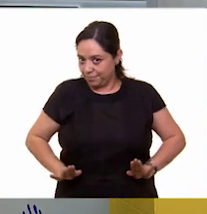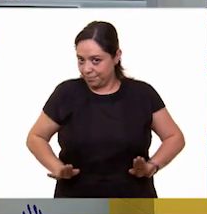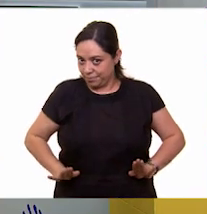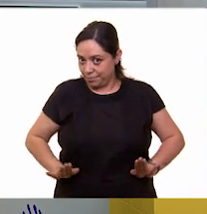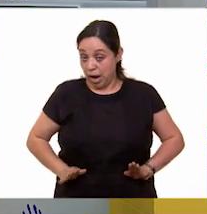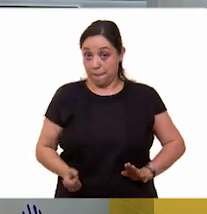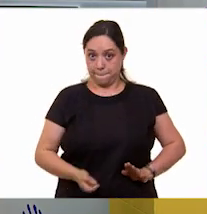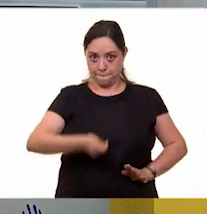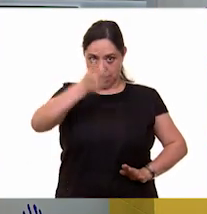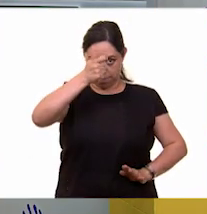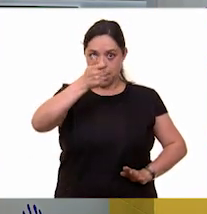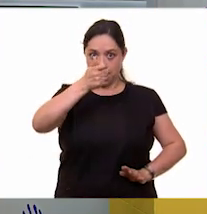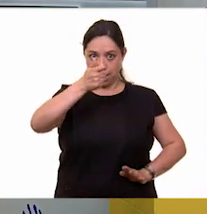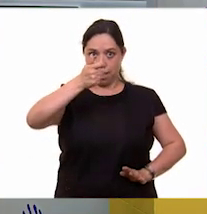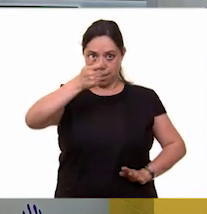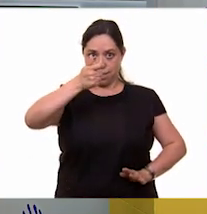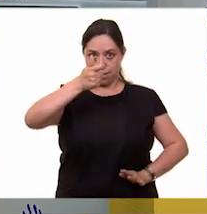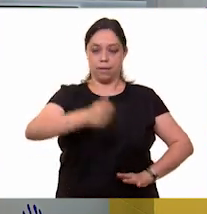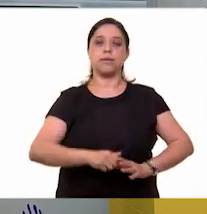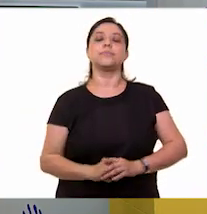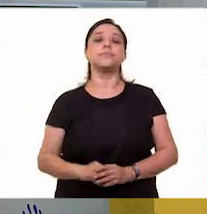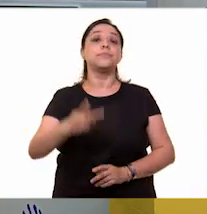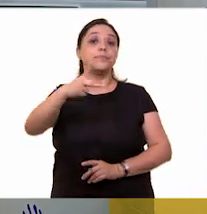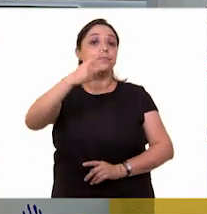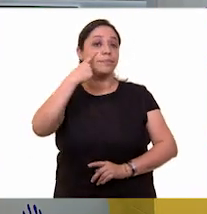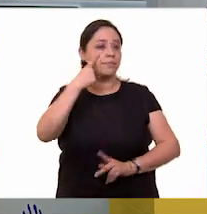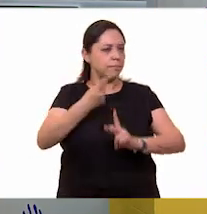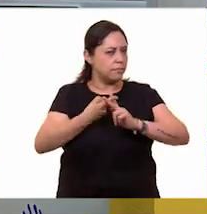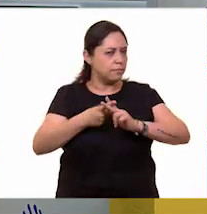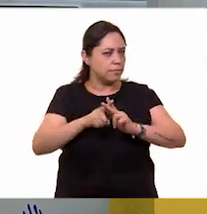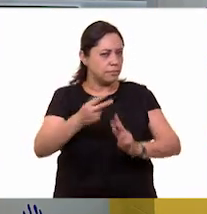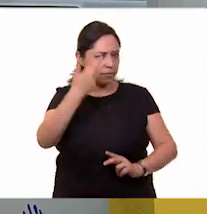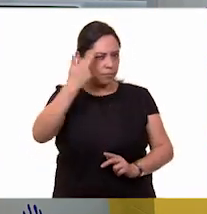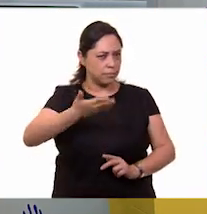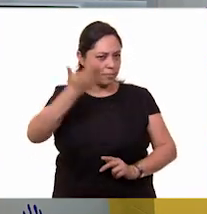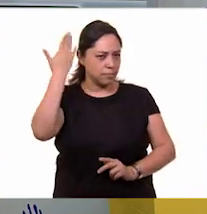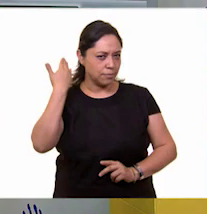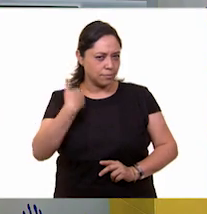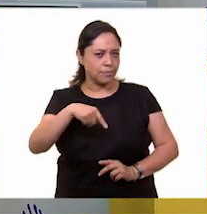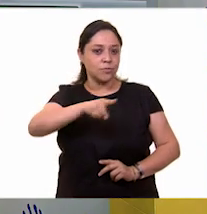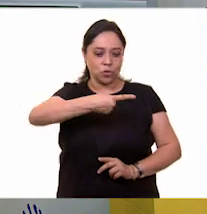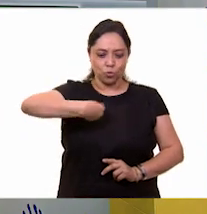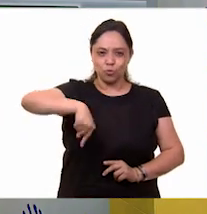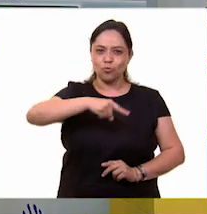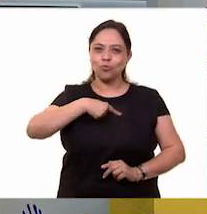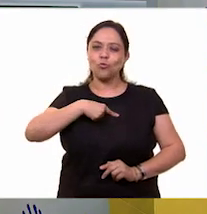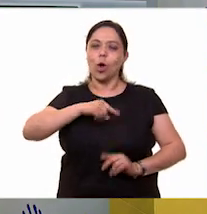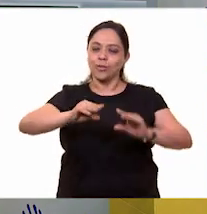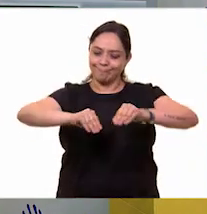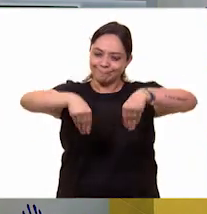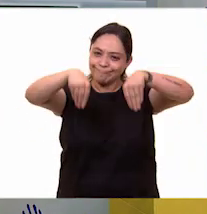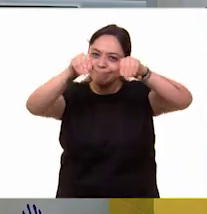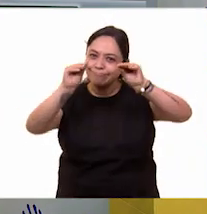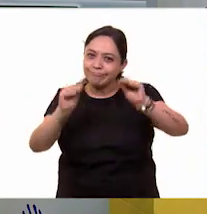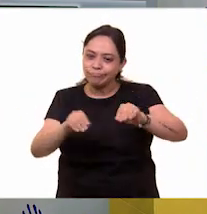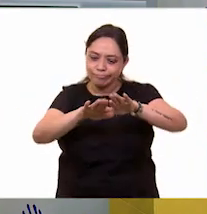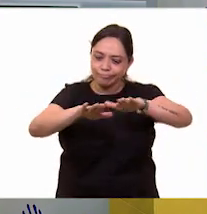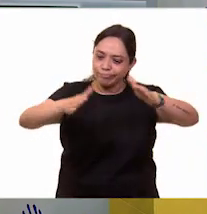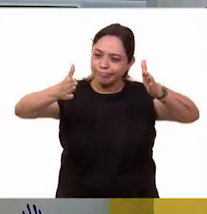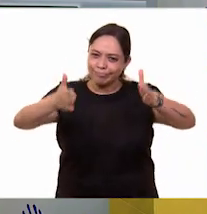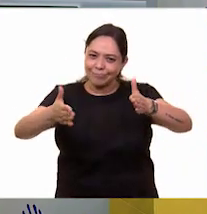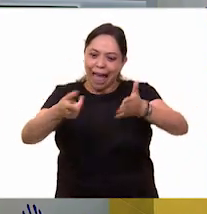Pero antes de iniciar, ¿ustedes también recuerdan cuando nosotros hicimos nuestros tapetes con figuras y formas